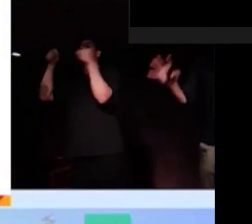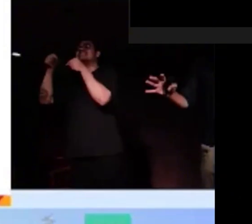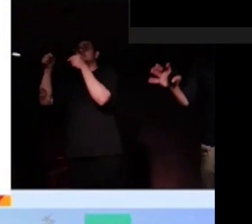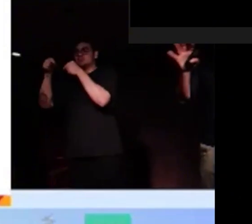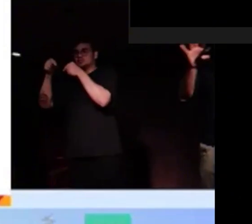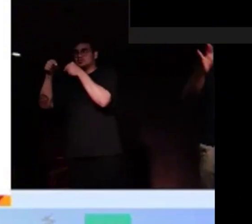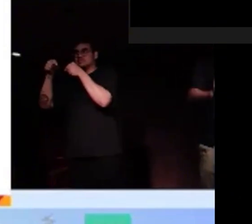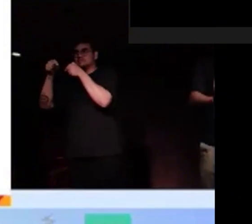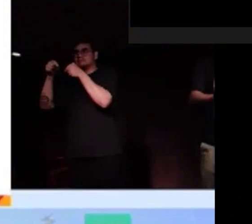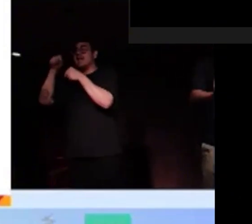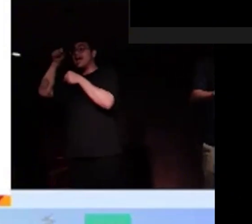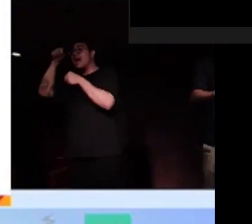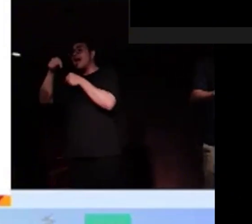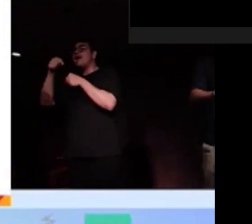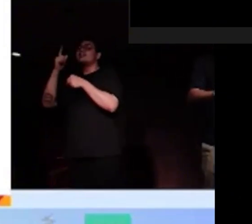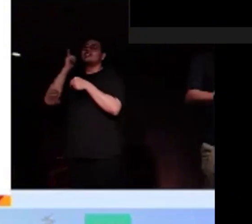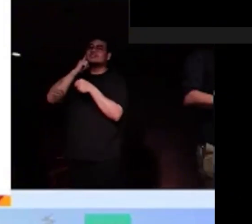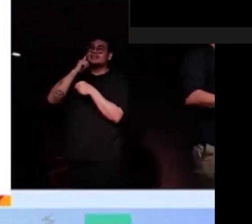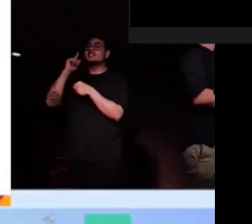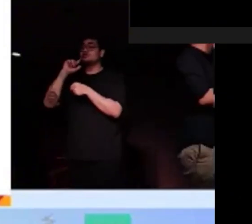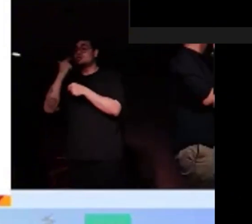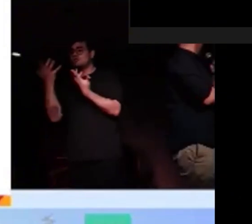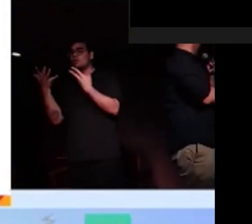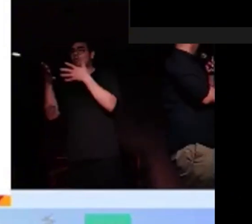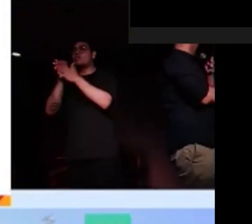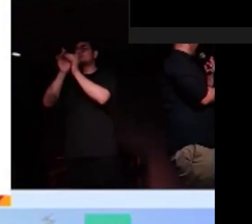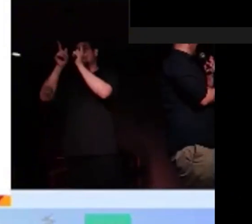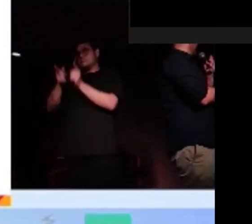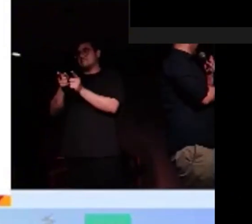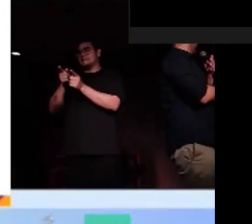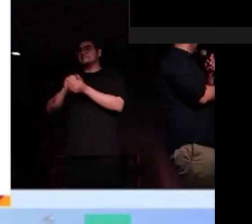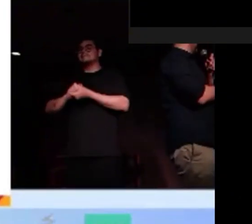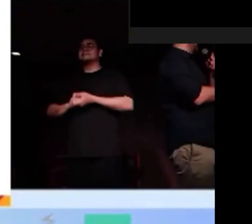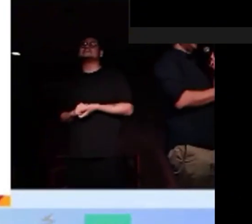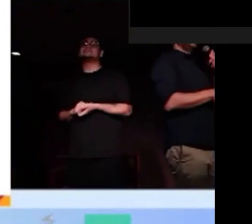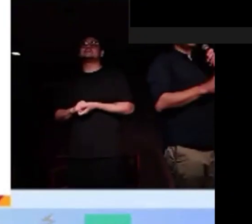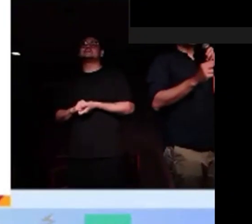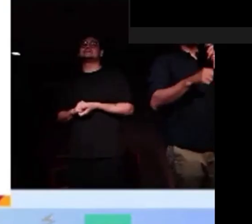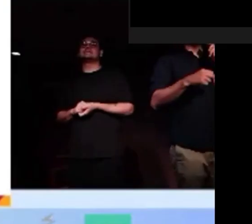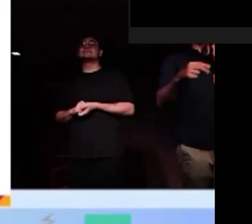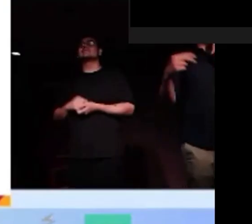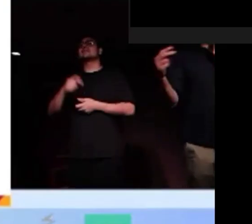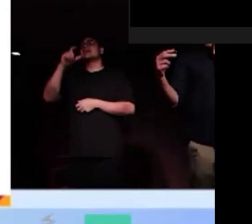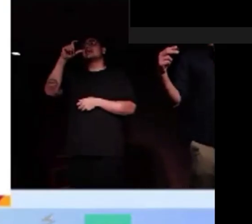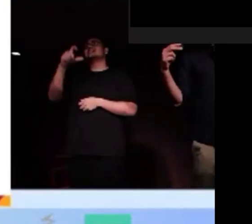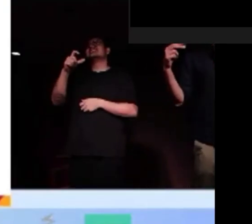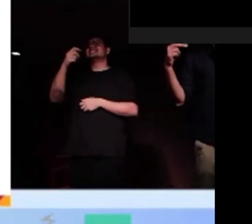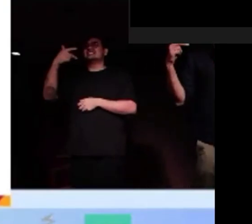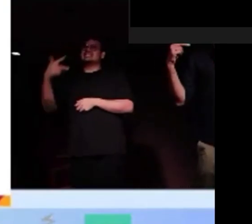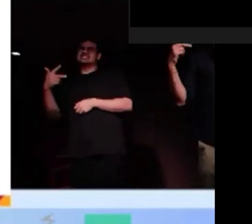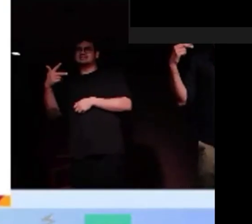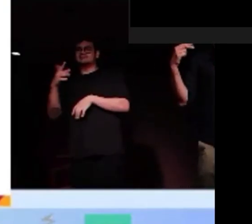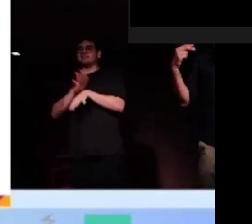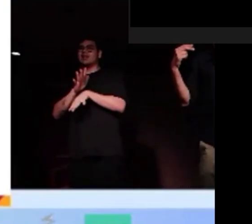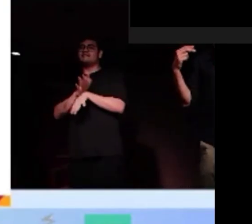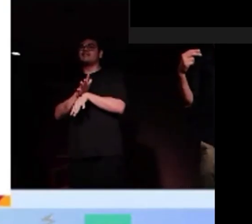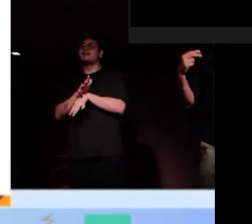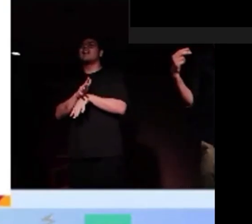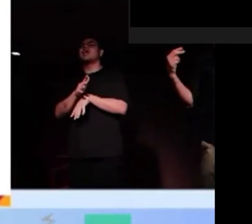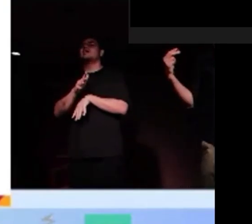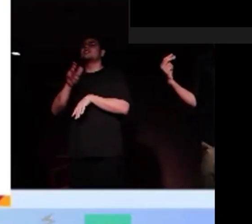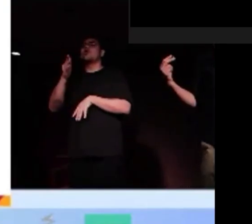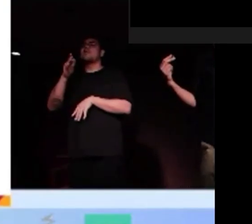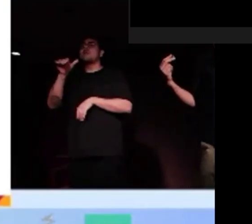estudiantes oyentes y sordos. Ese año el C3, que es el Centro Cultural de la Ciencia,